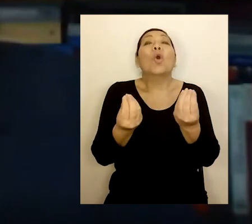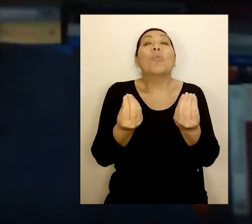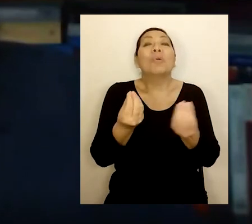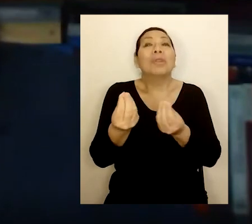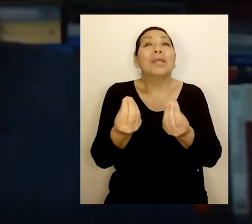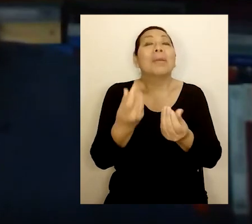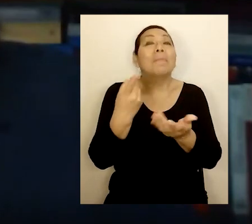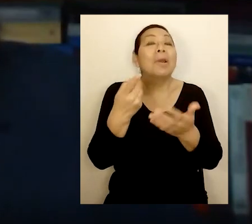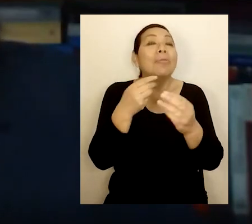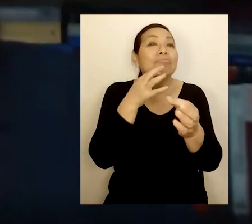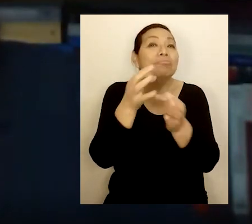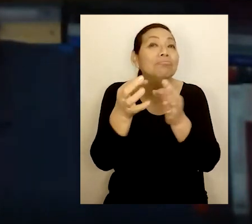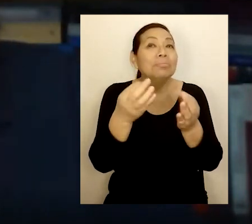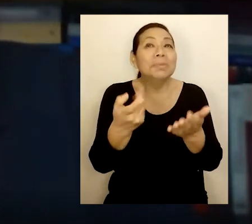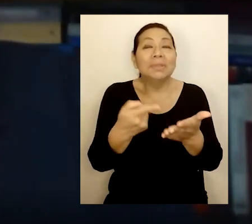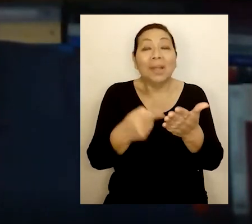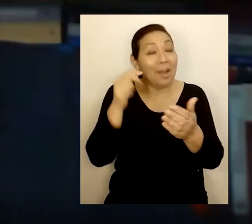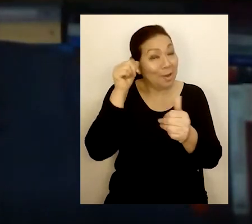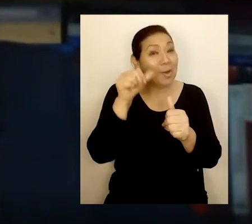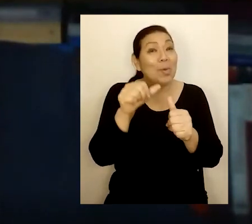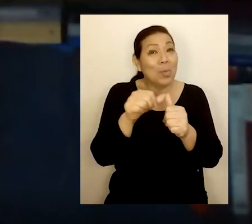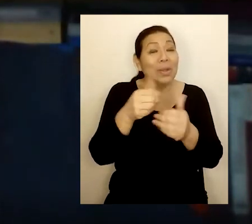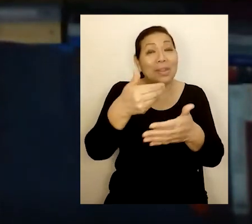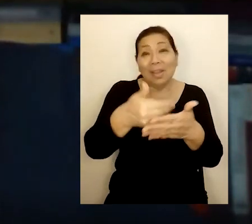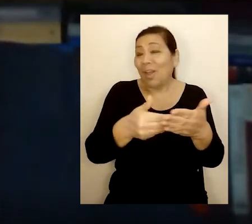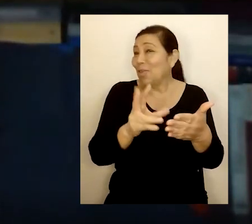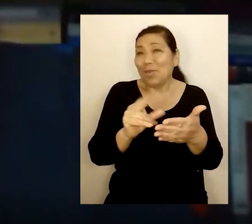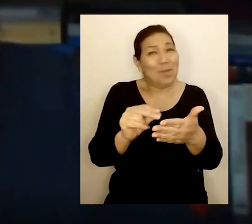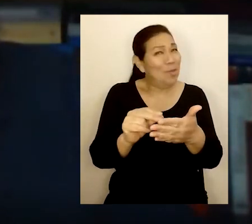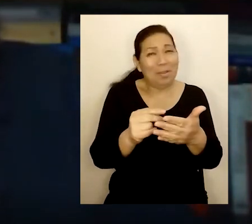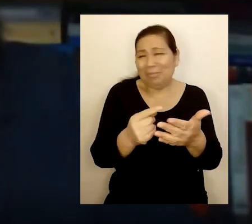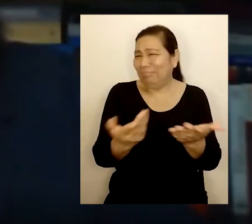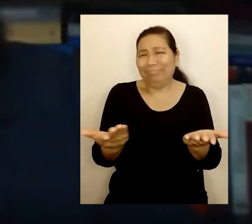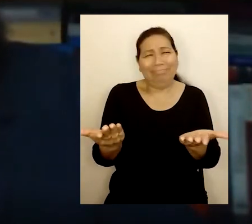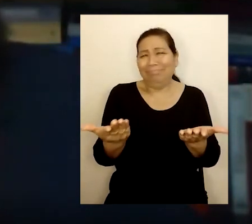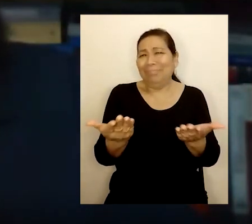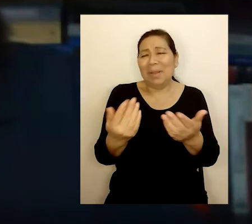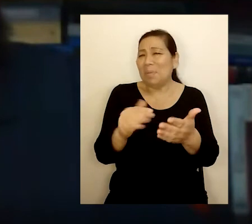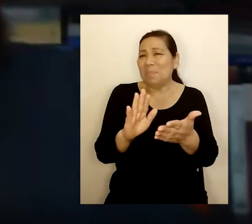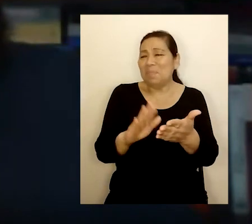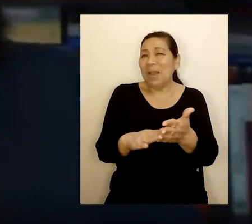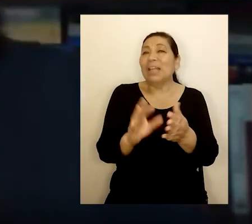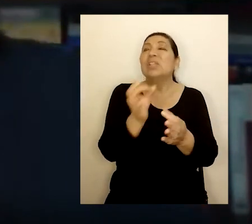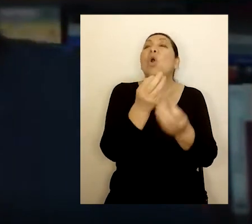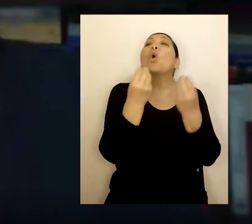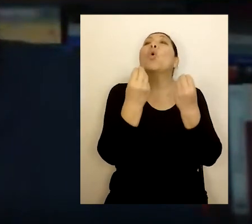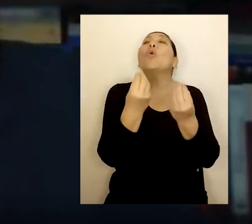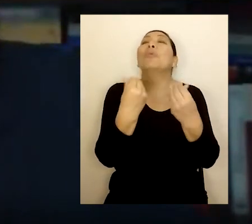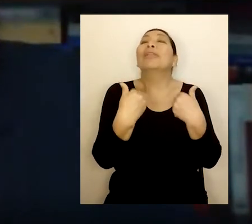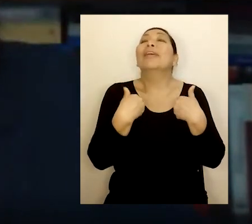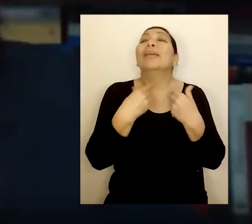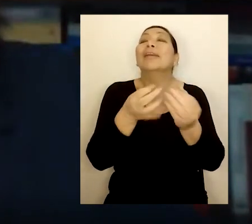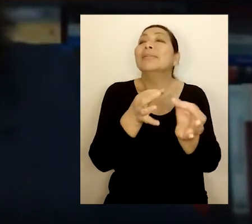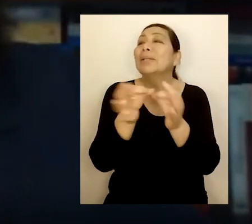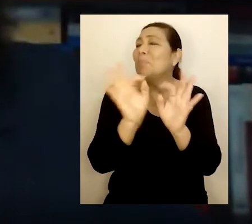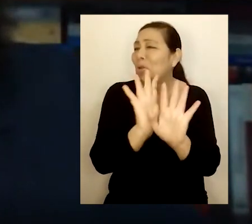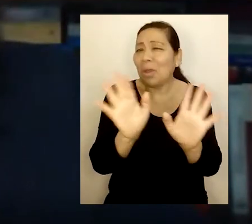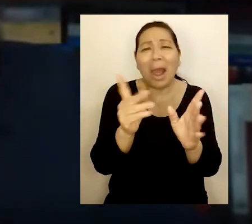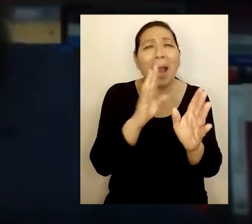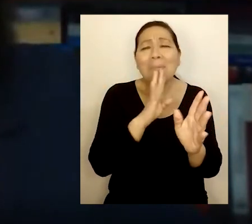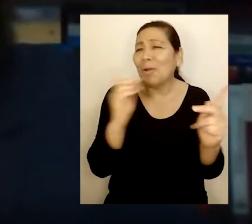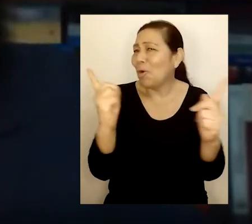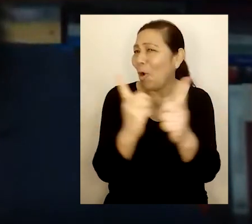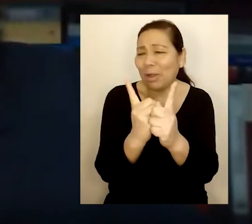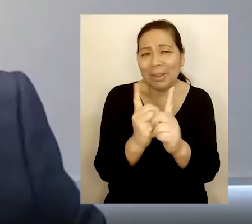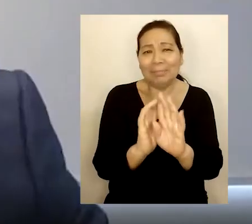cómo debió haber sido interpretado, porque recuerde que la casación no va a decir está mal interpretado, sino cómo debe ser interpretado. Eso es lo que quiero